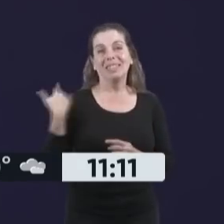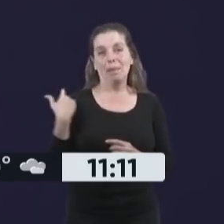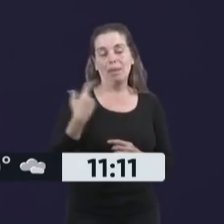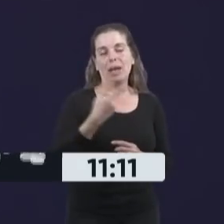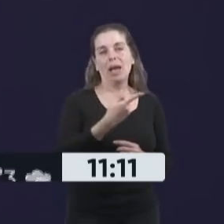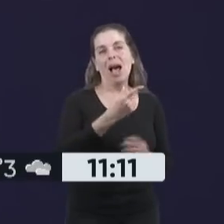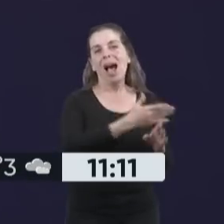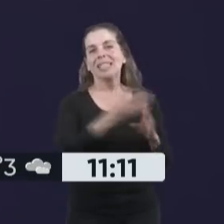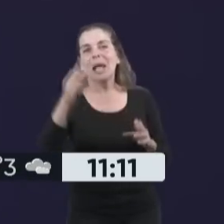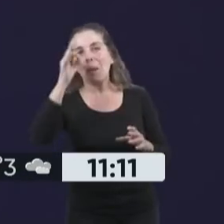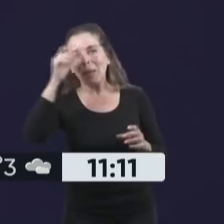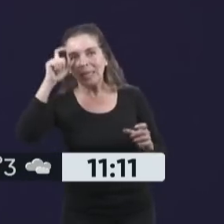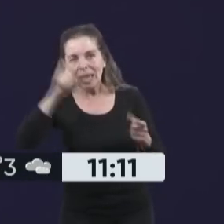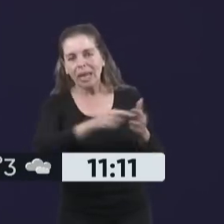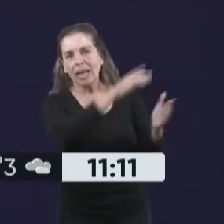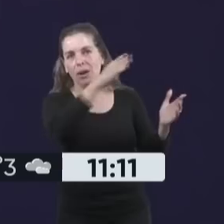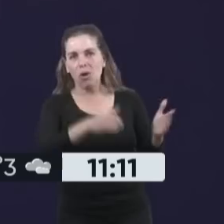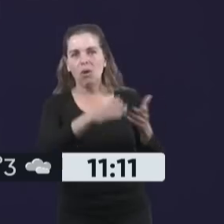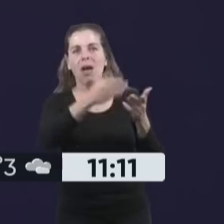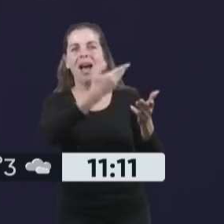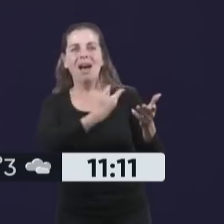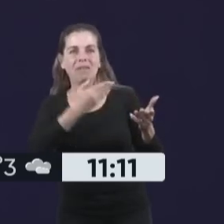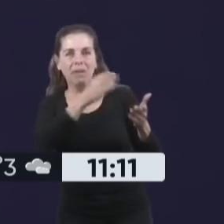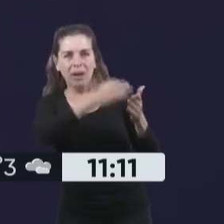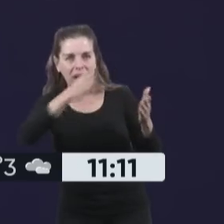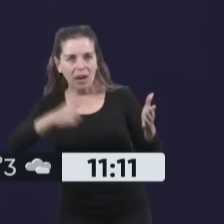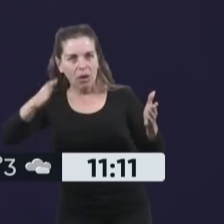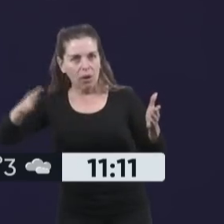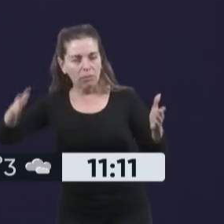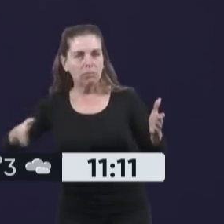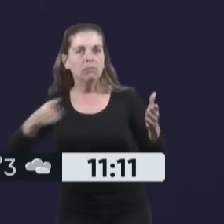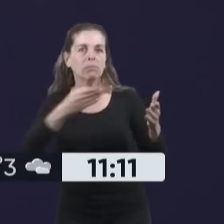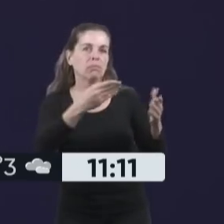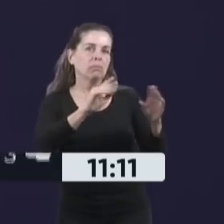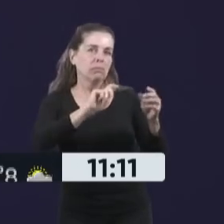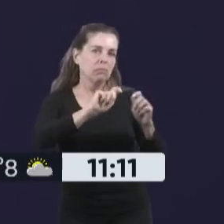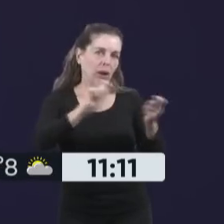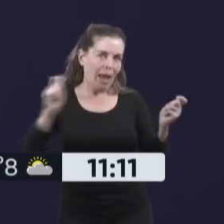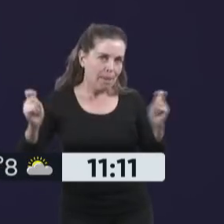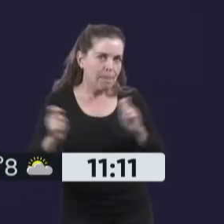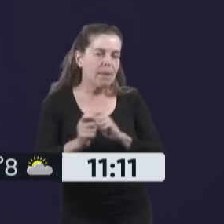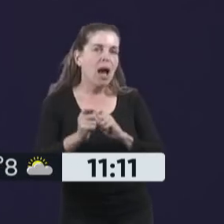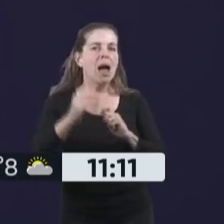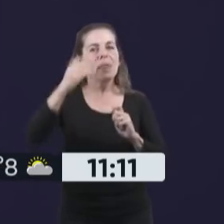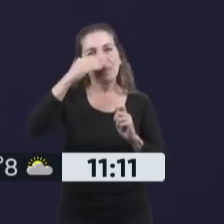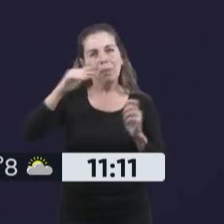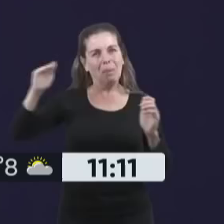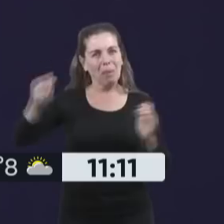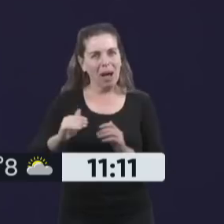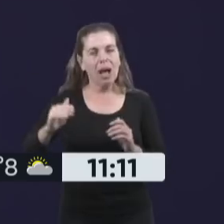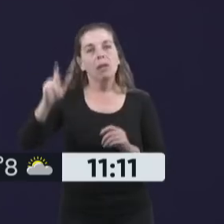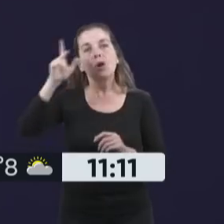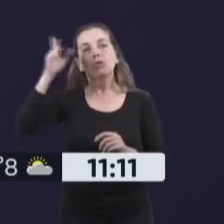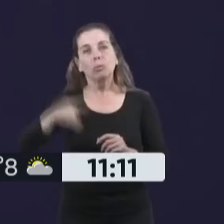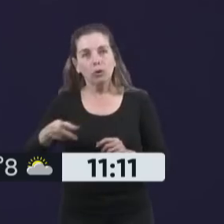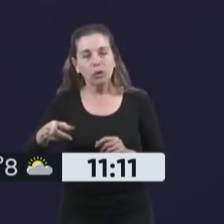de enero, al 15 o al 13 de febrero. Después, bueno, llegamos a ese escalón del 8, donde muchos nos decían